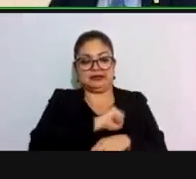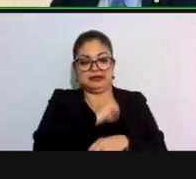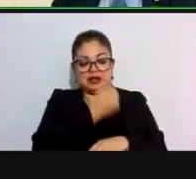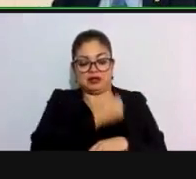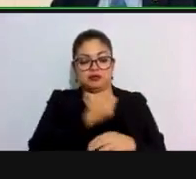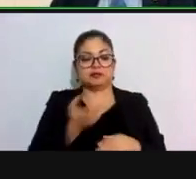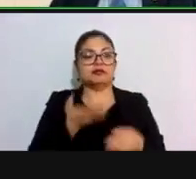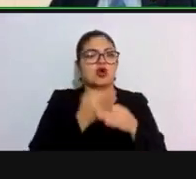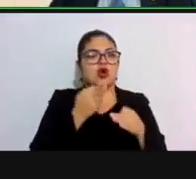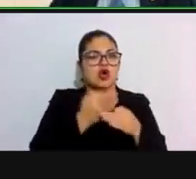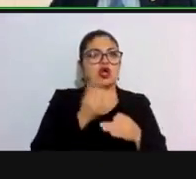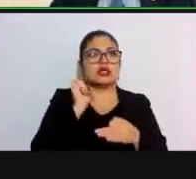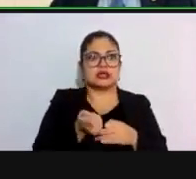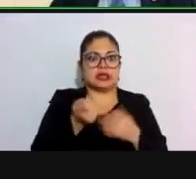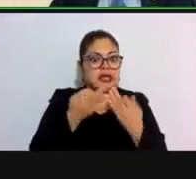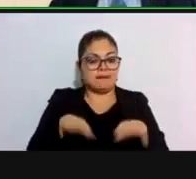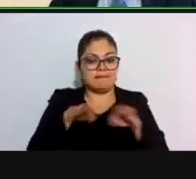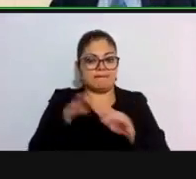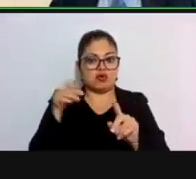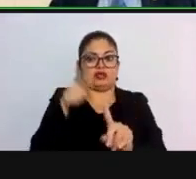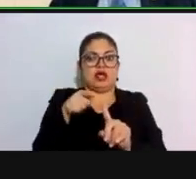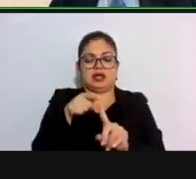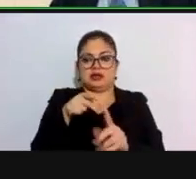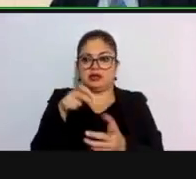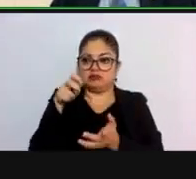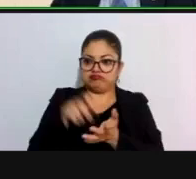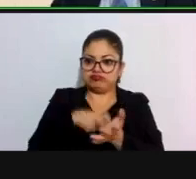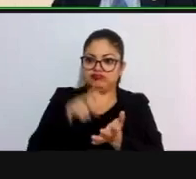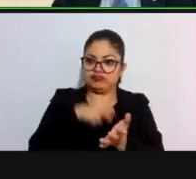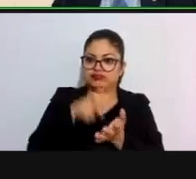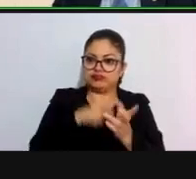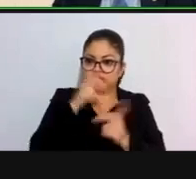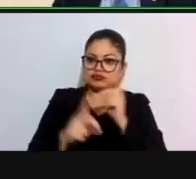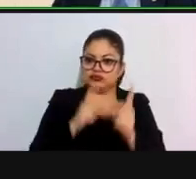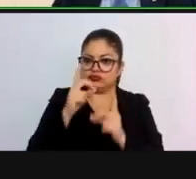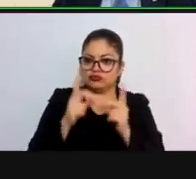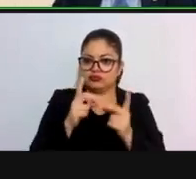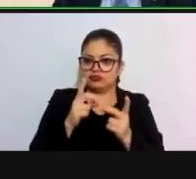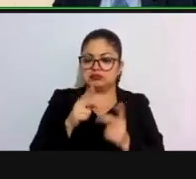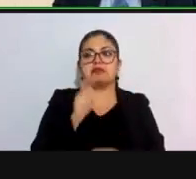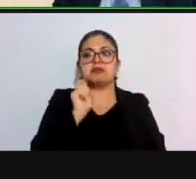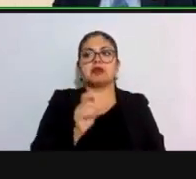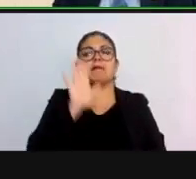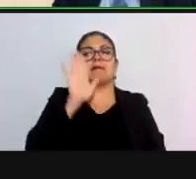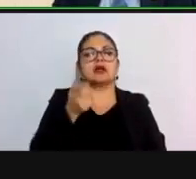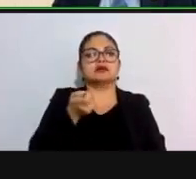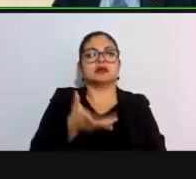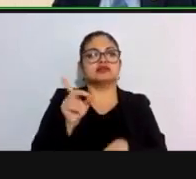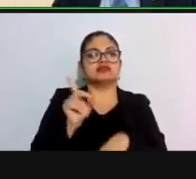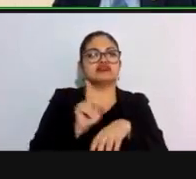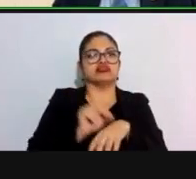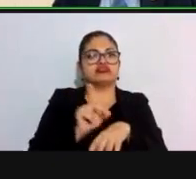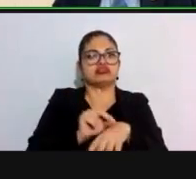deporte, siendo en muchos casos prácticamente cotidiano. Aunque si bien es cierto que muchos de los que